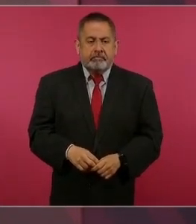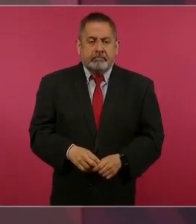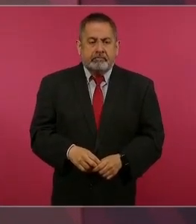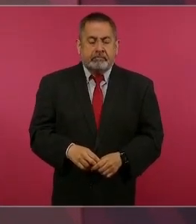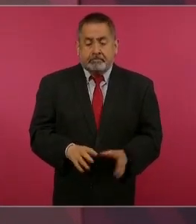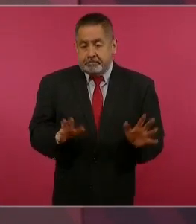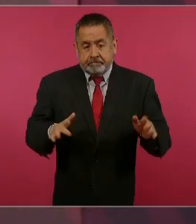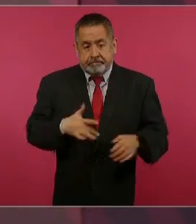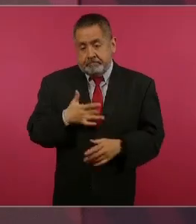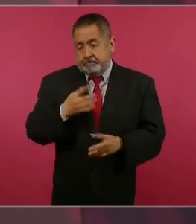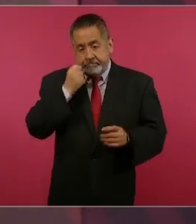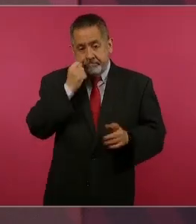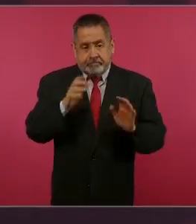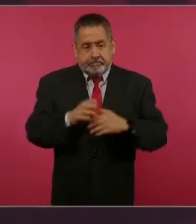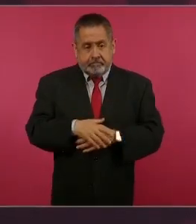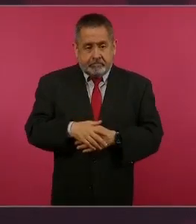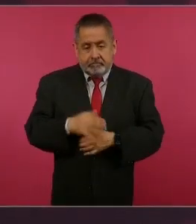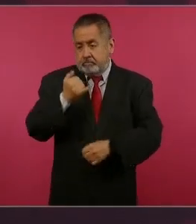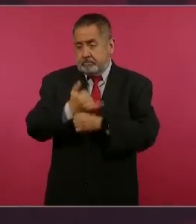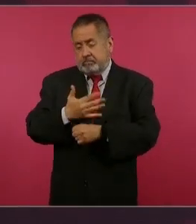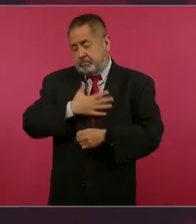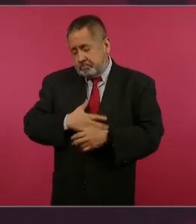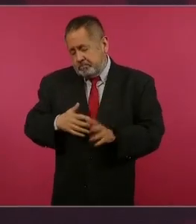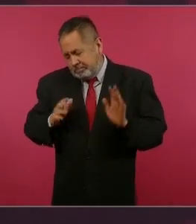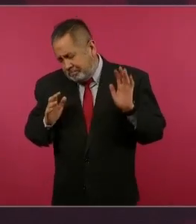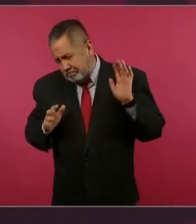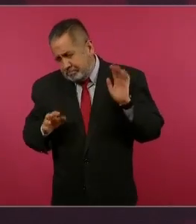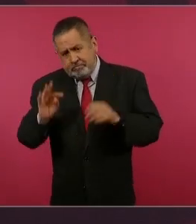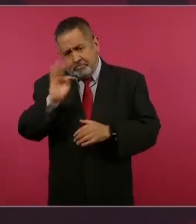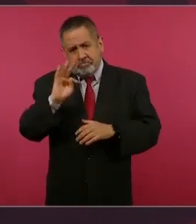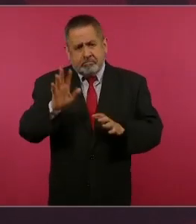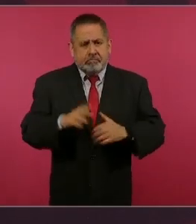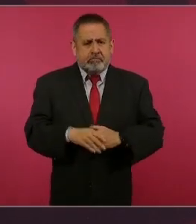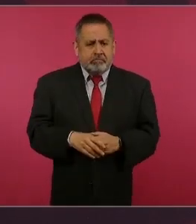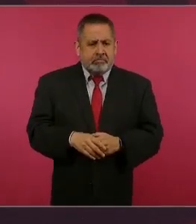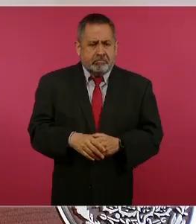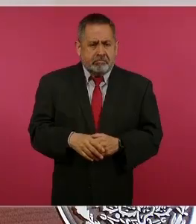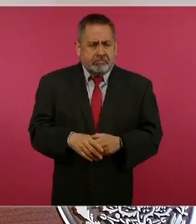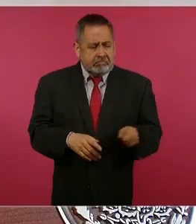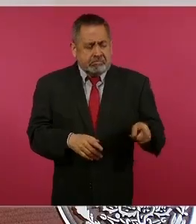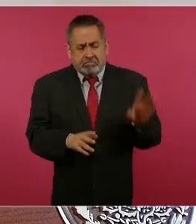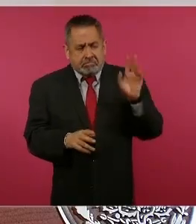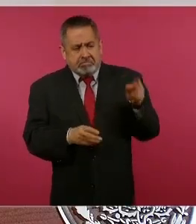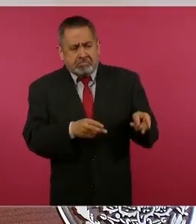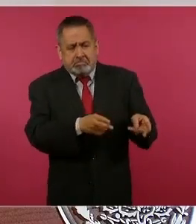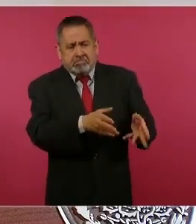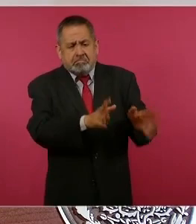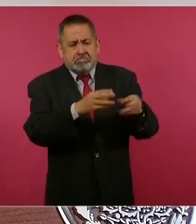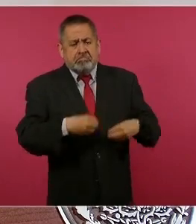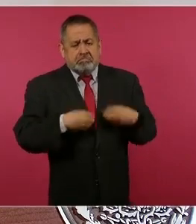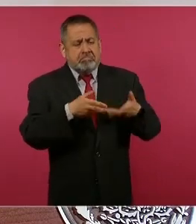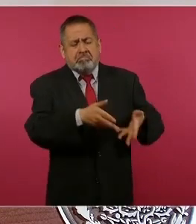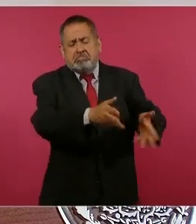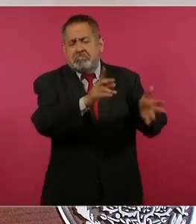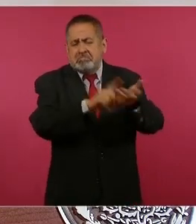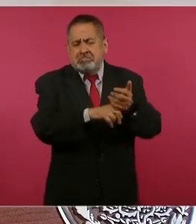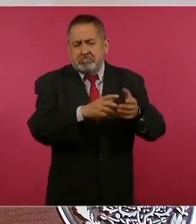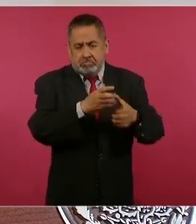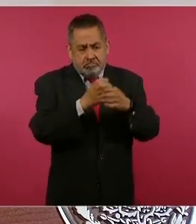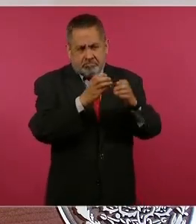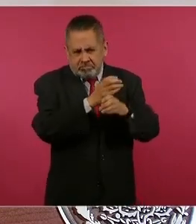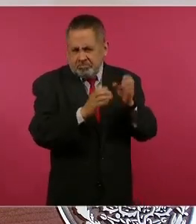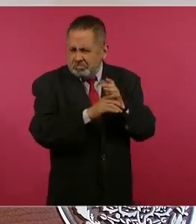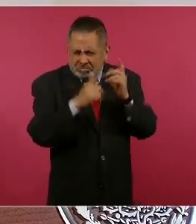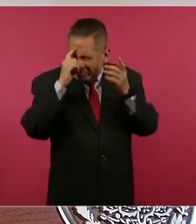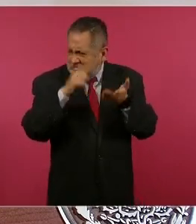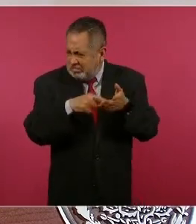pudo ser una injusticia, porque además ella se dedicaba a eso,